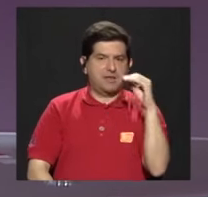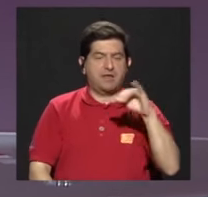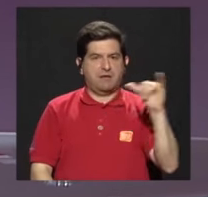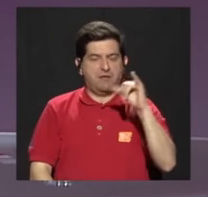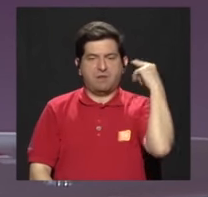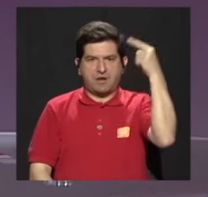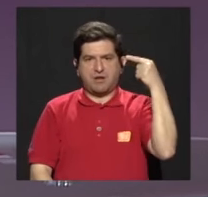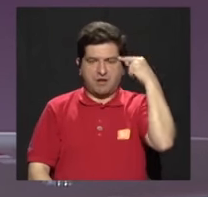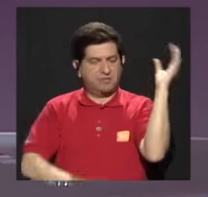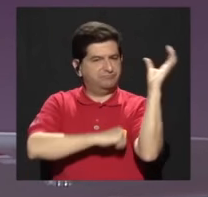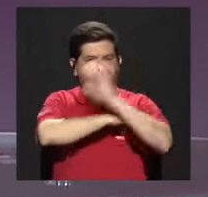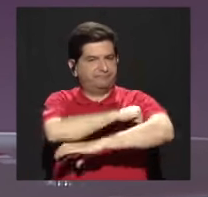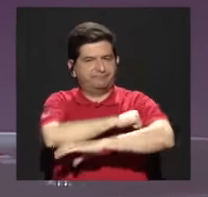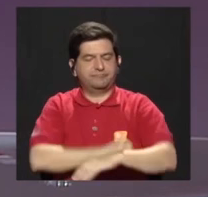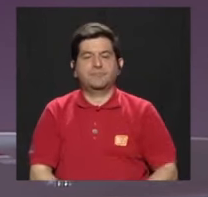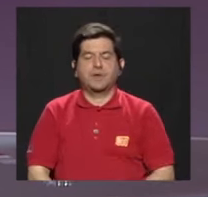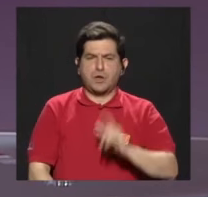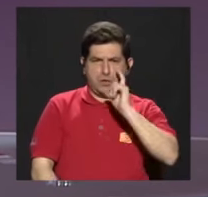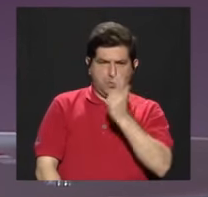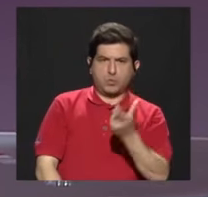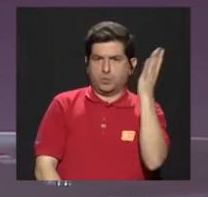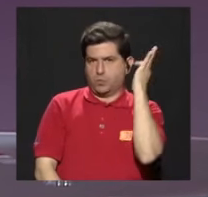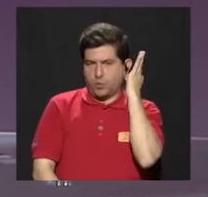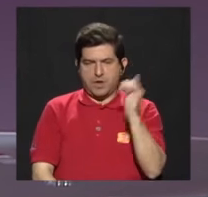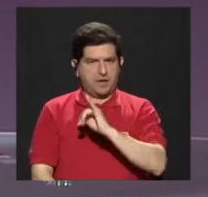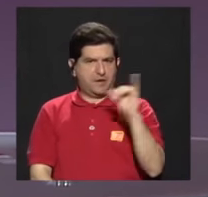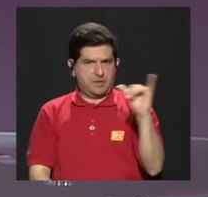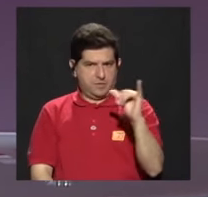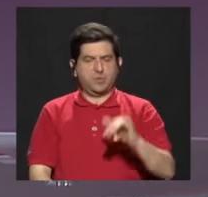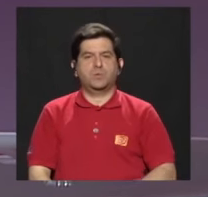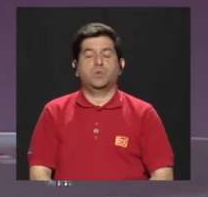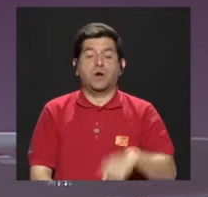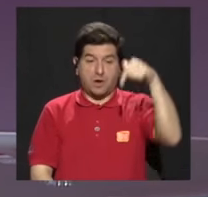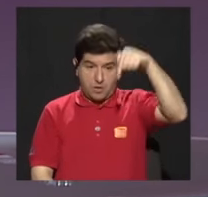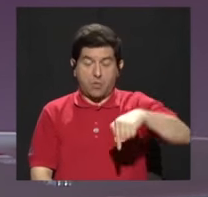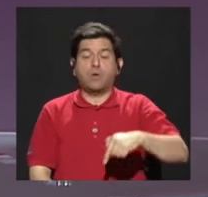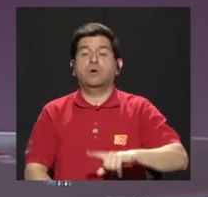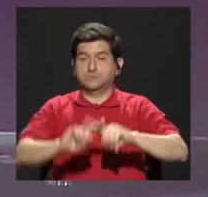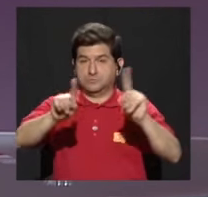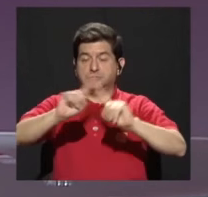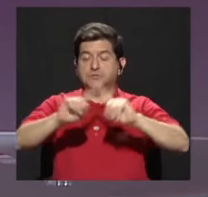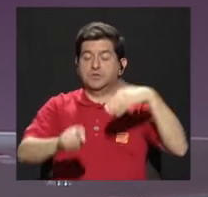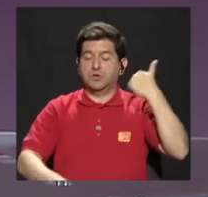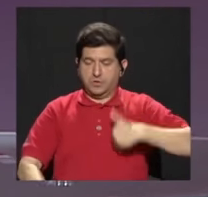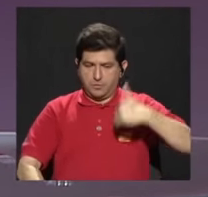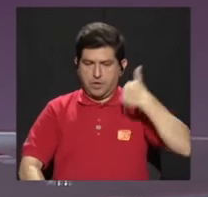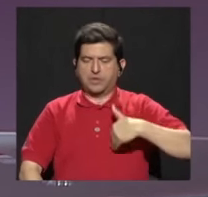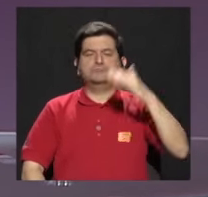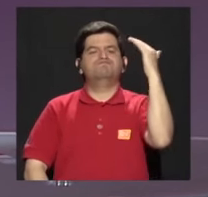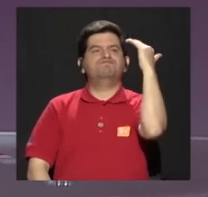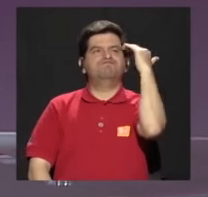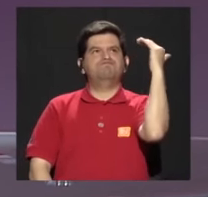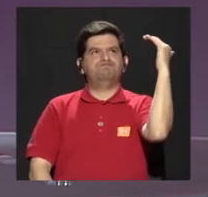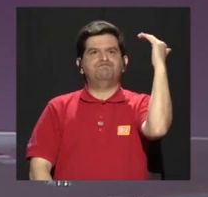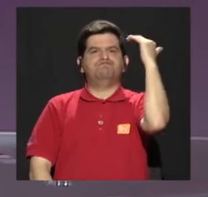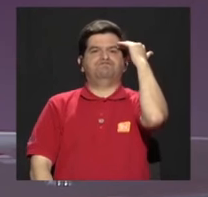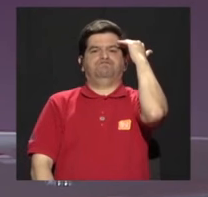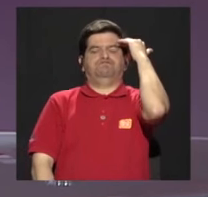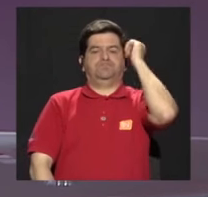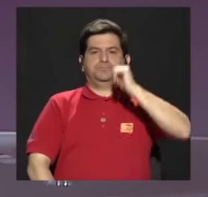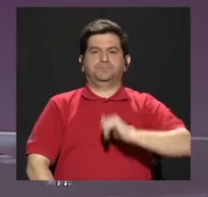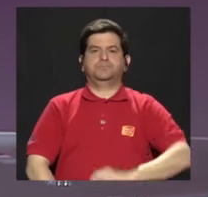Estado. Afortunadamente, las mujeres y también hoy muchos hombres están tomando conciencia de